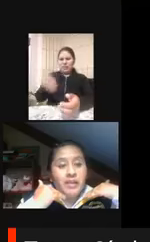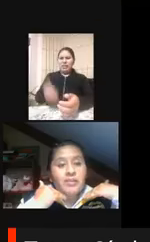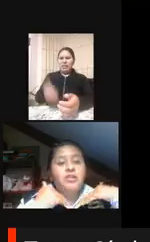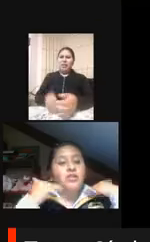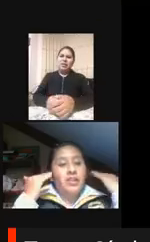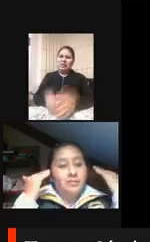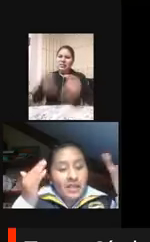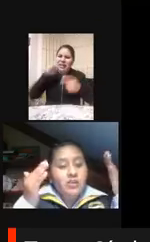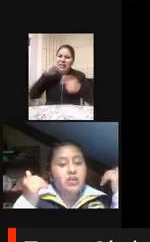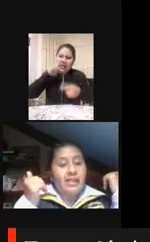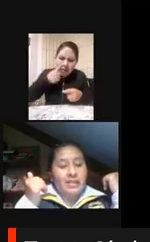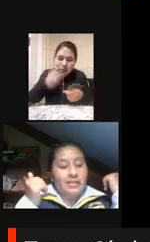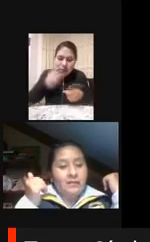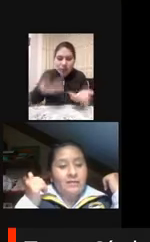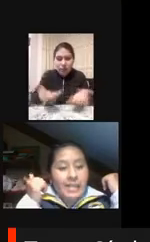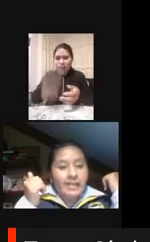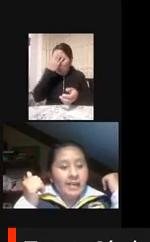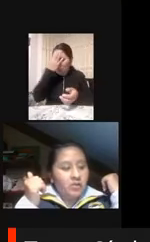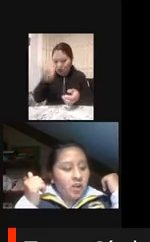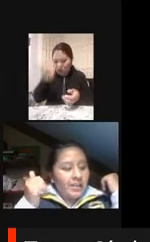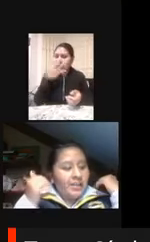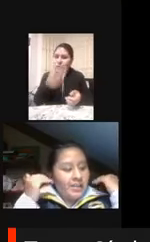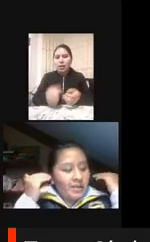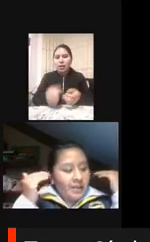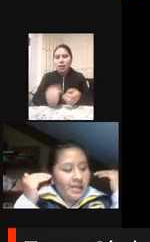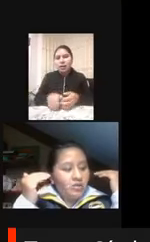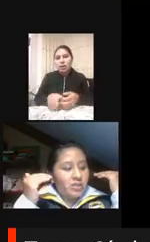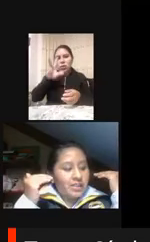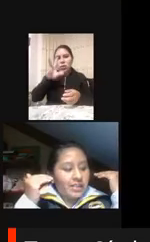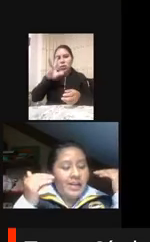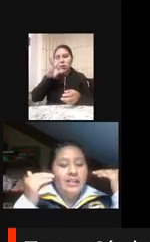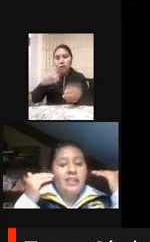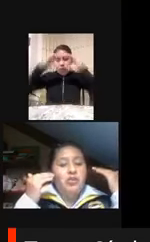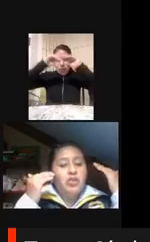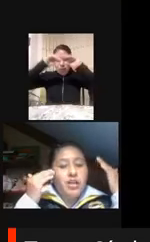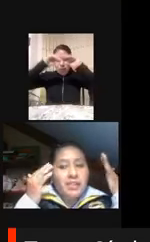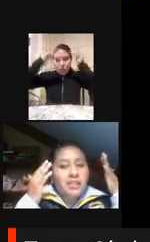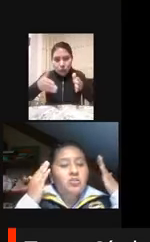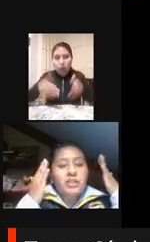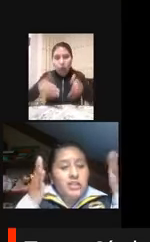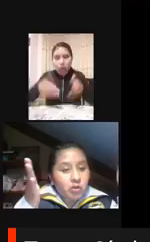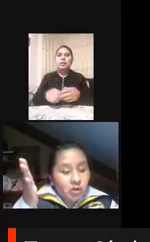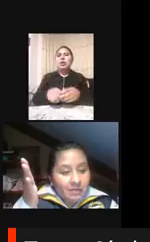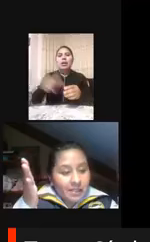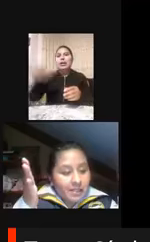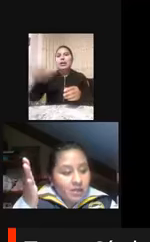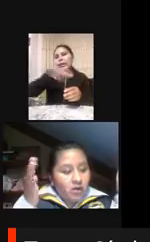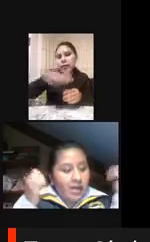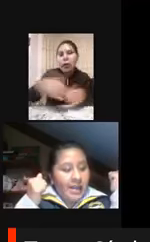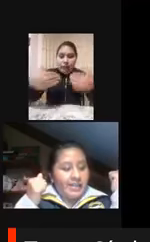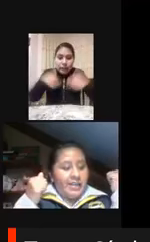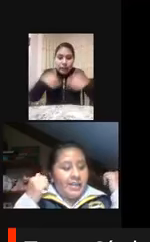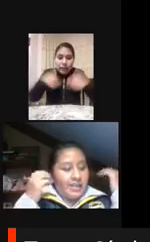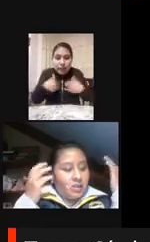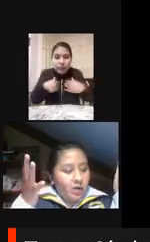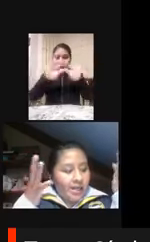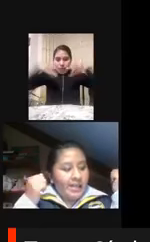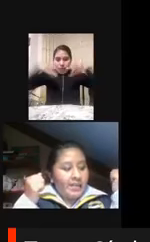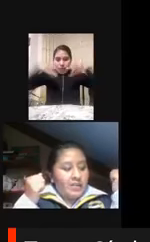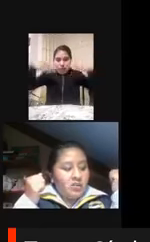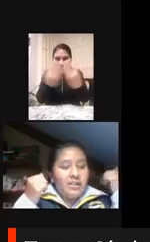los maestros, sino también los padres de familia, ¿no? Tienen que ver, considerar emocionalmente, cómo están emocionalmente en el hogar, en